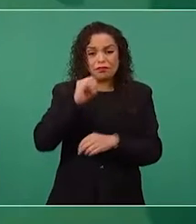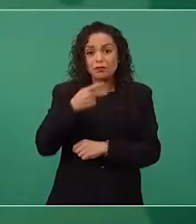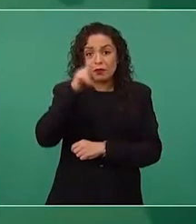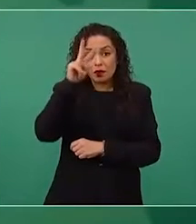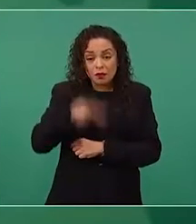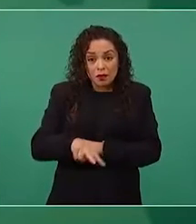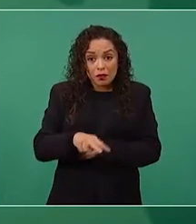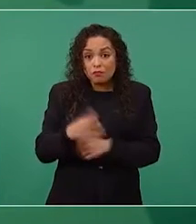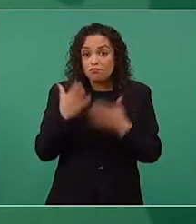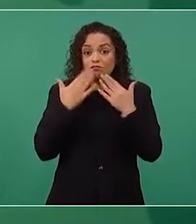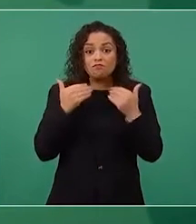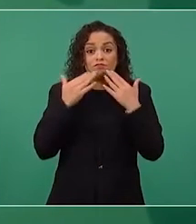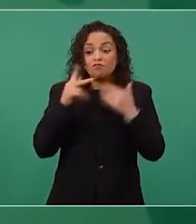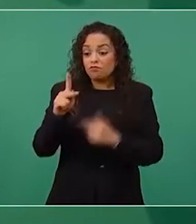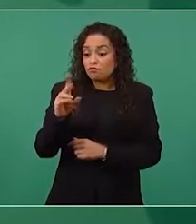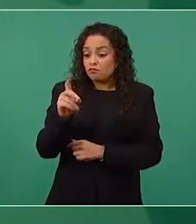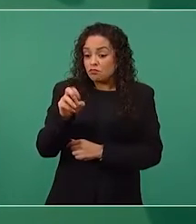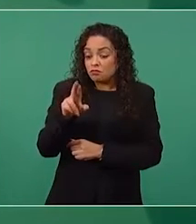que son cosas distintas.